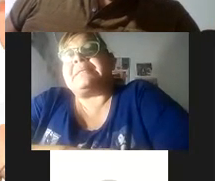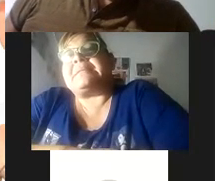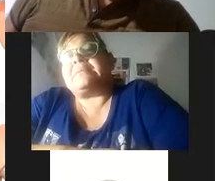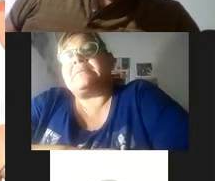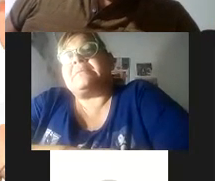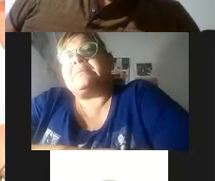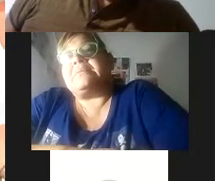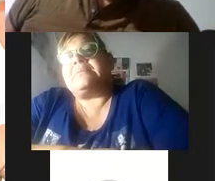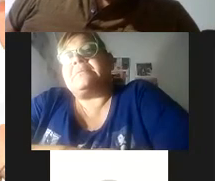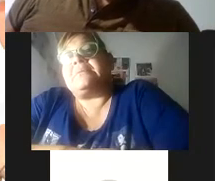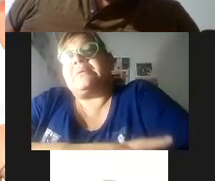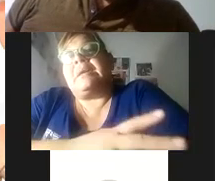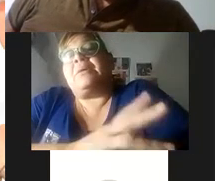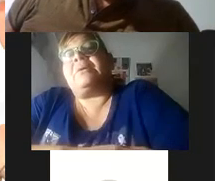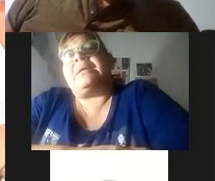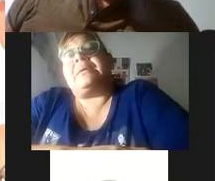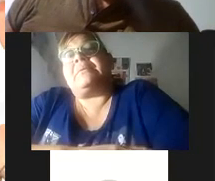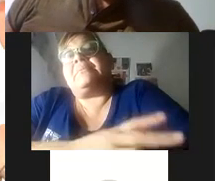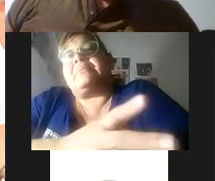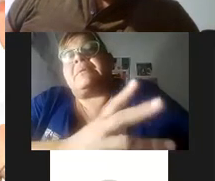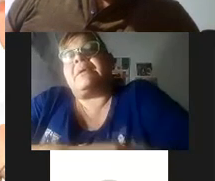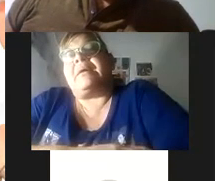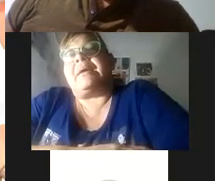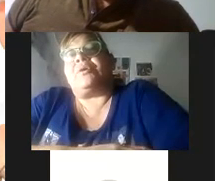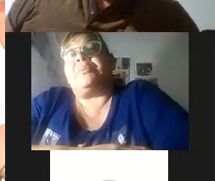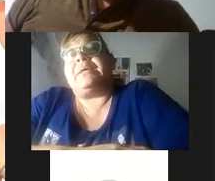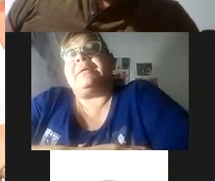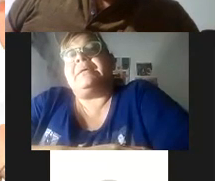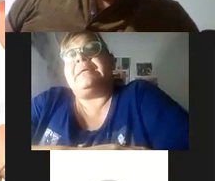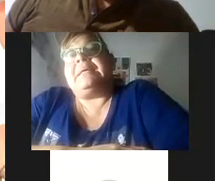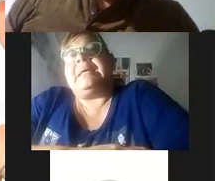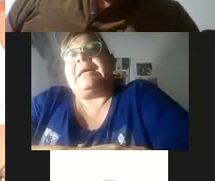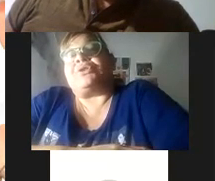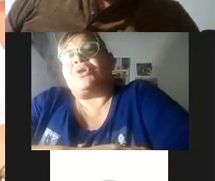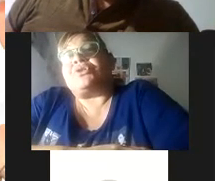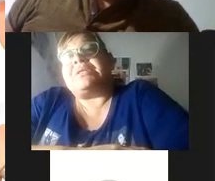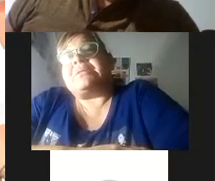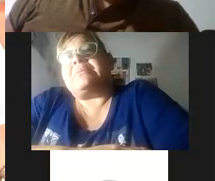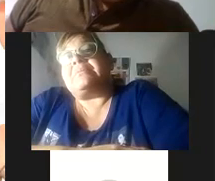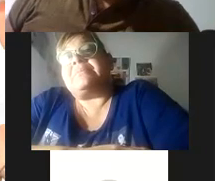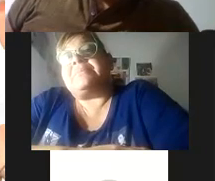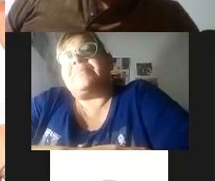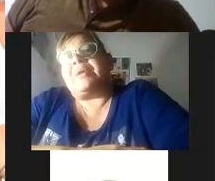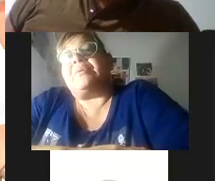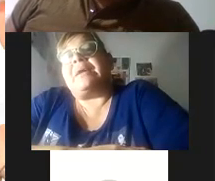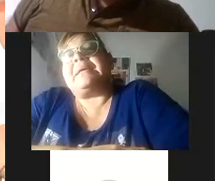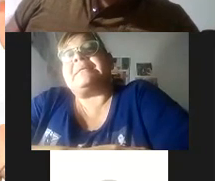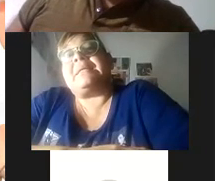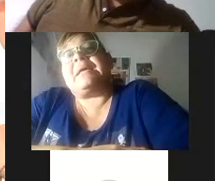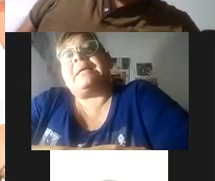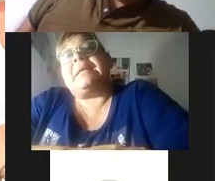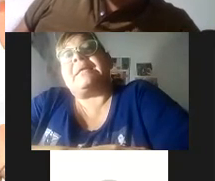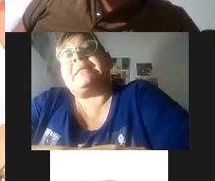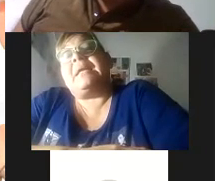crecer más. Llamado, ¿cómo es? Artrosis. Una Claro, vez que